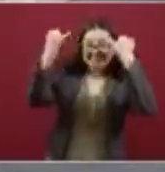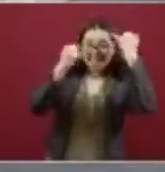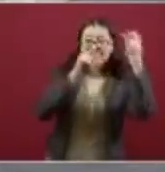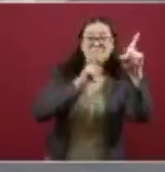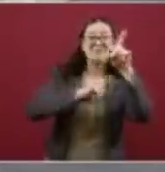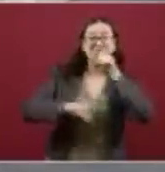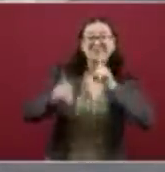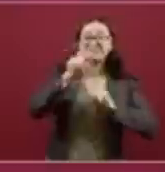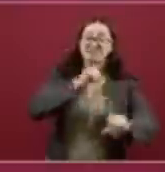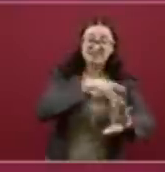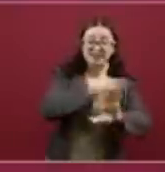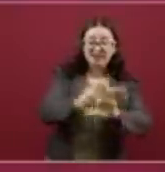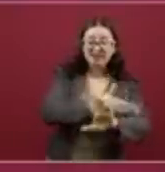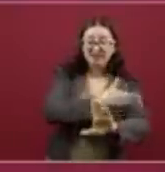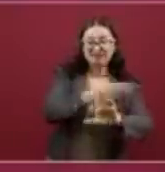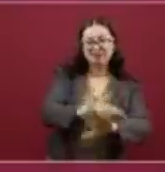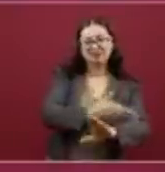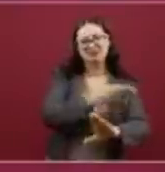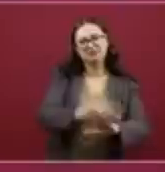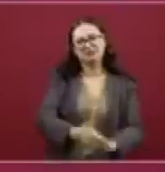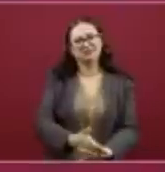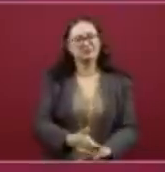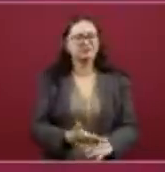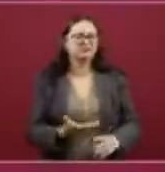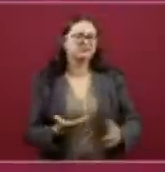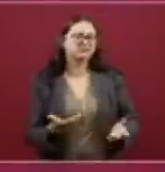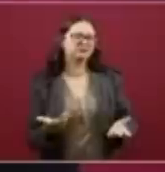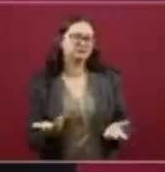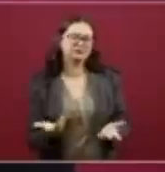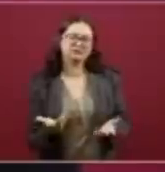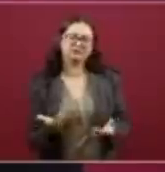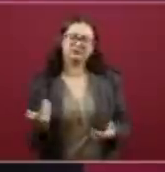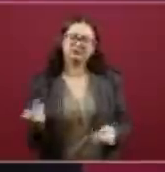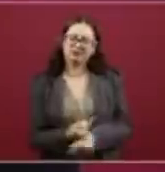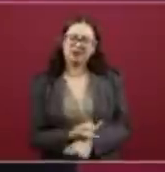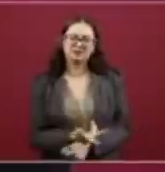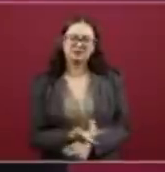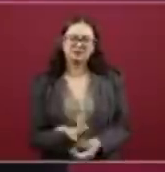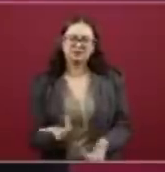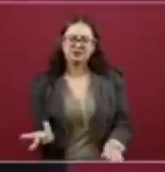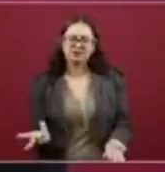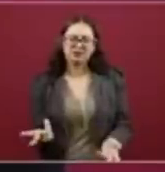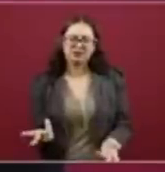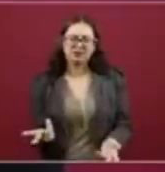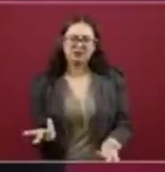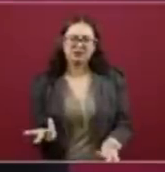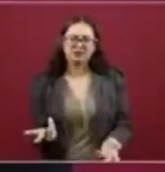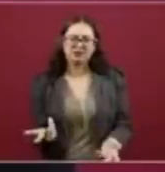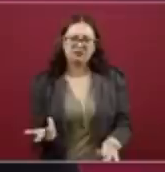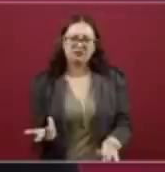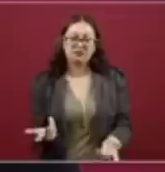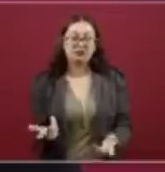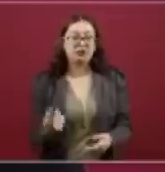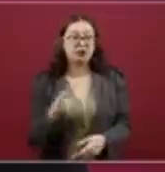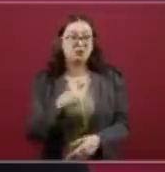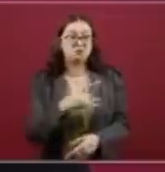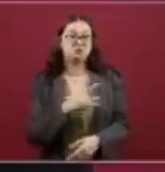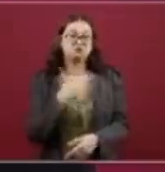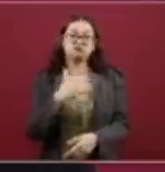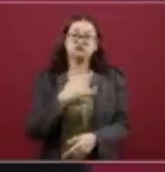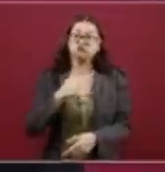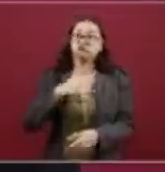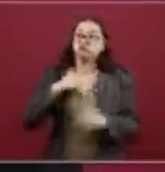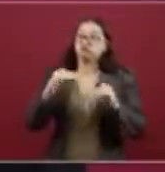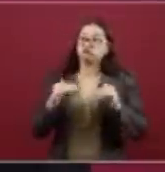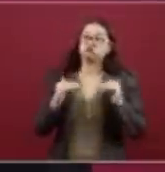Entonces, que no se pasen, ¿sí?, o que no se sientan omnímodos, ¿no?,